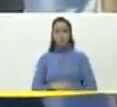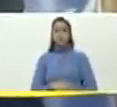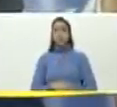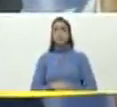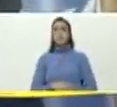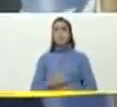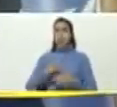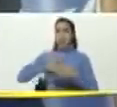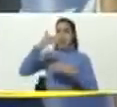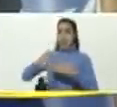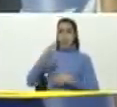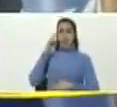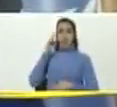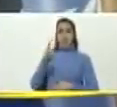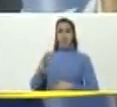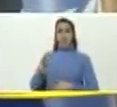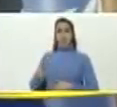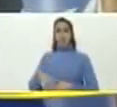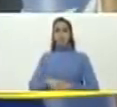Allá al frente usted ve